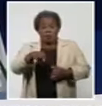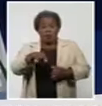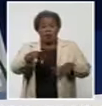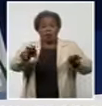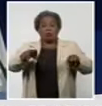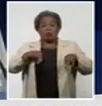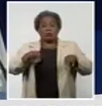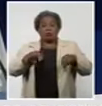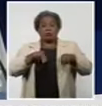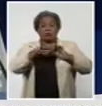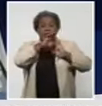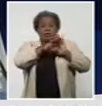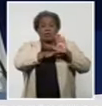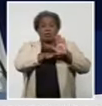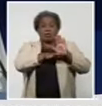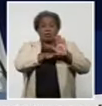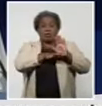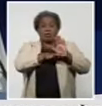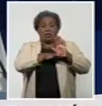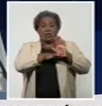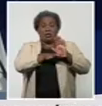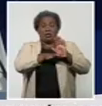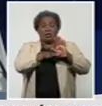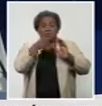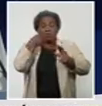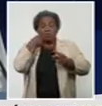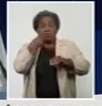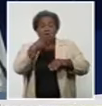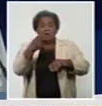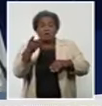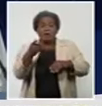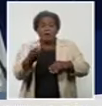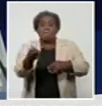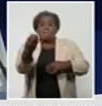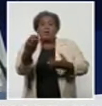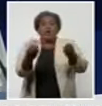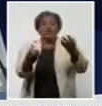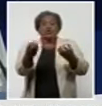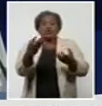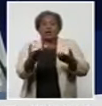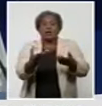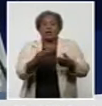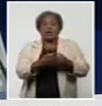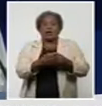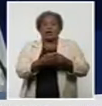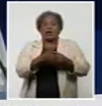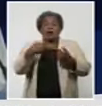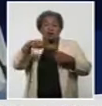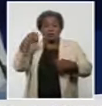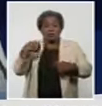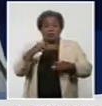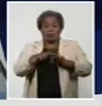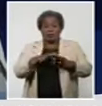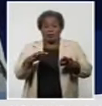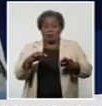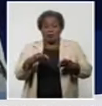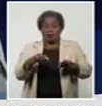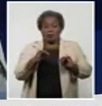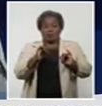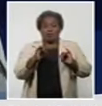medidas, donde quiera que aparece un evento, y ayer ya se informó